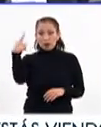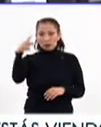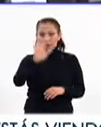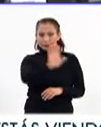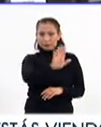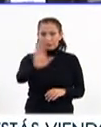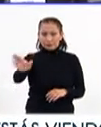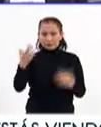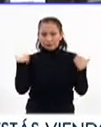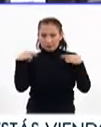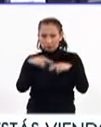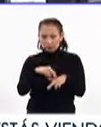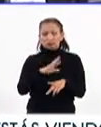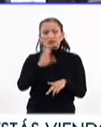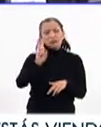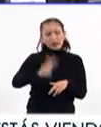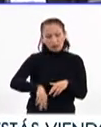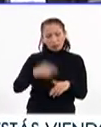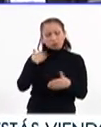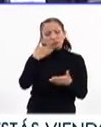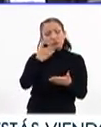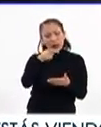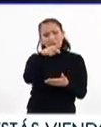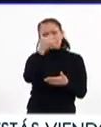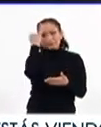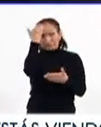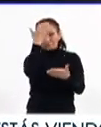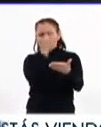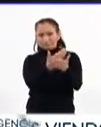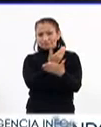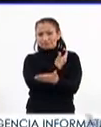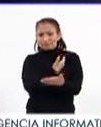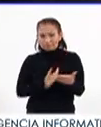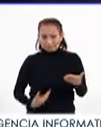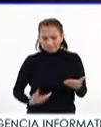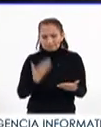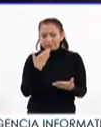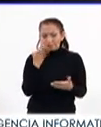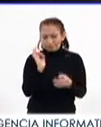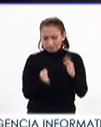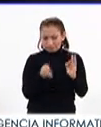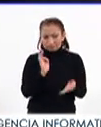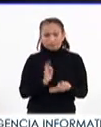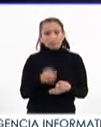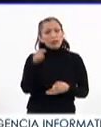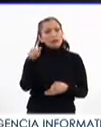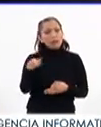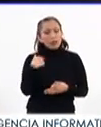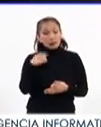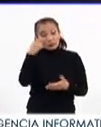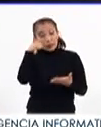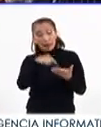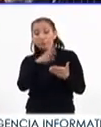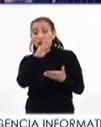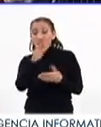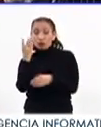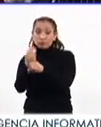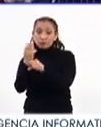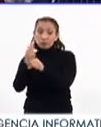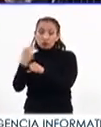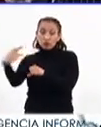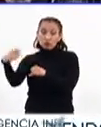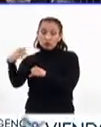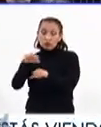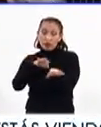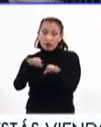trinchera, los docentes reconocieron los planteamientos de la iniciativa del presidente Andrés Manuel López Obrador de considerar mejoras a su